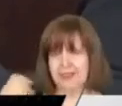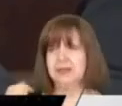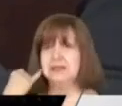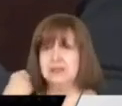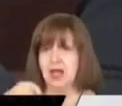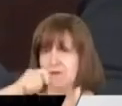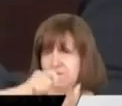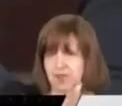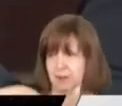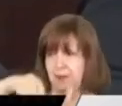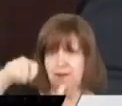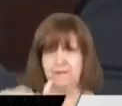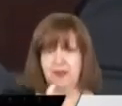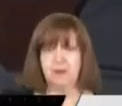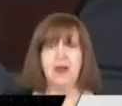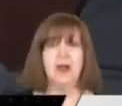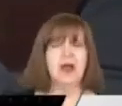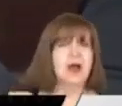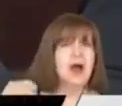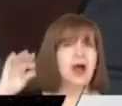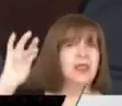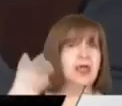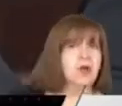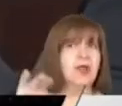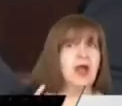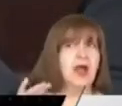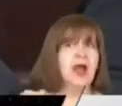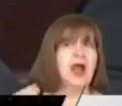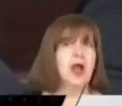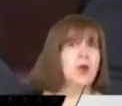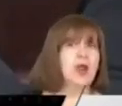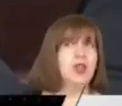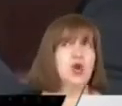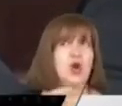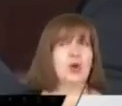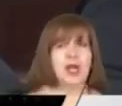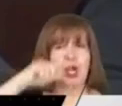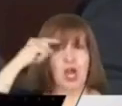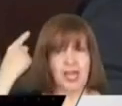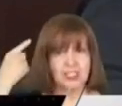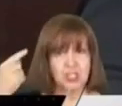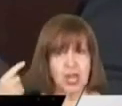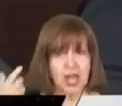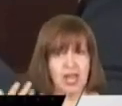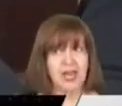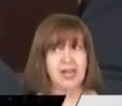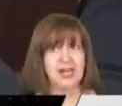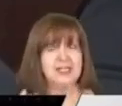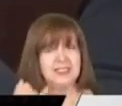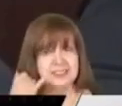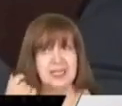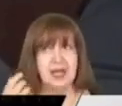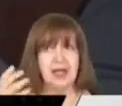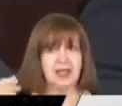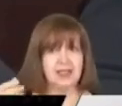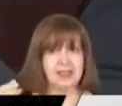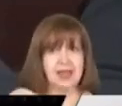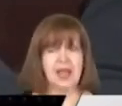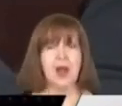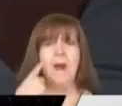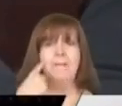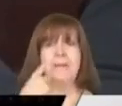firmar una adenda del acuerdo con el gobierno nacional que nos permitirá ampliar el destino de los